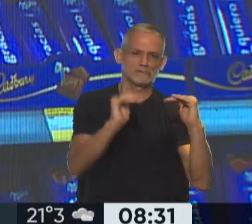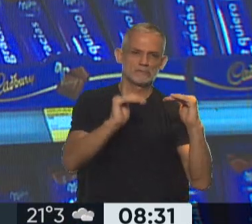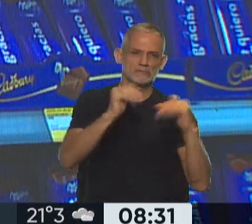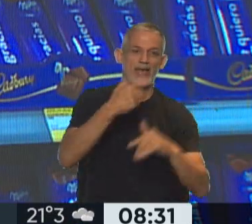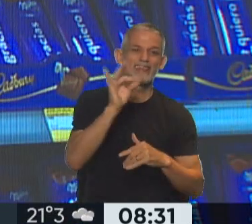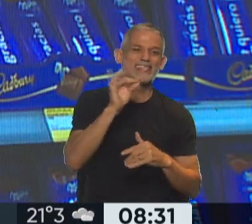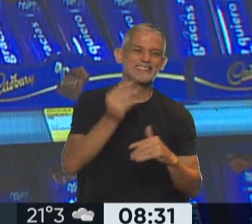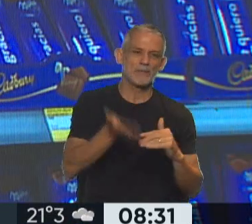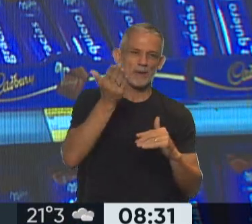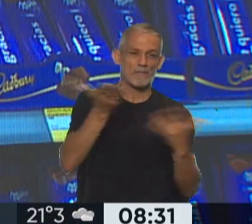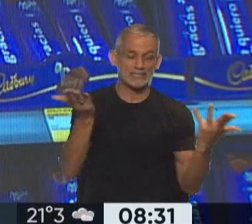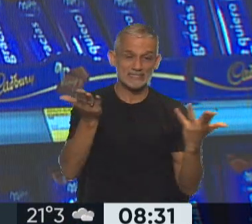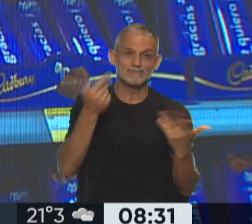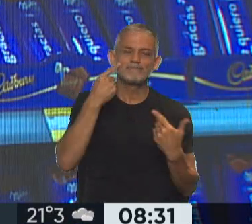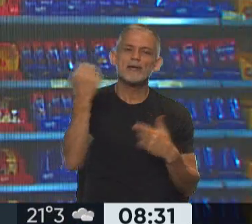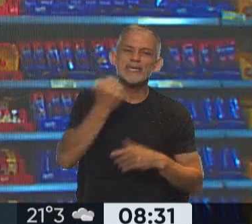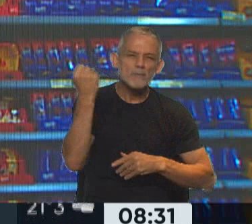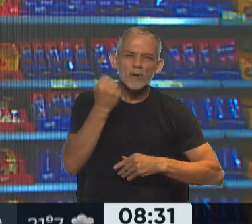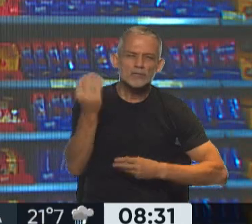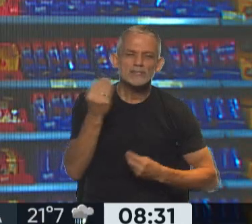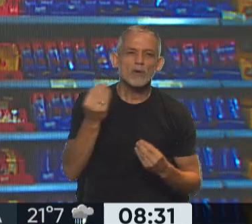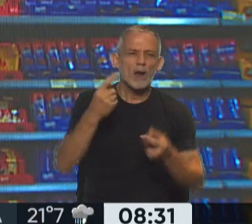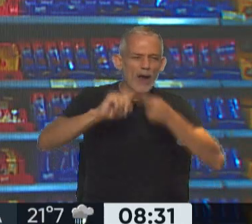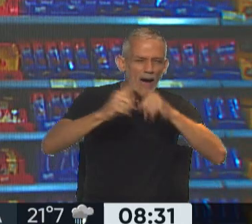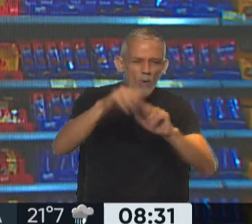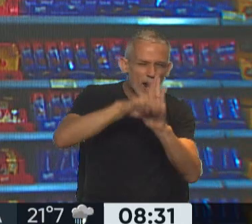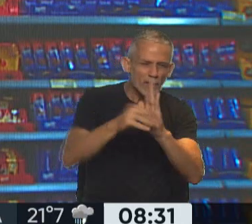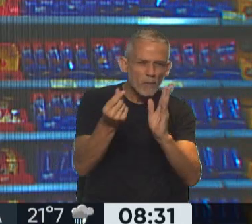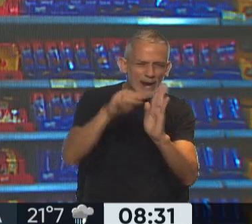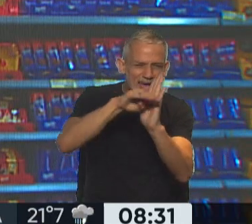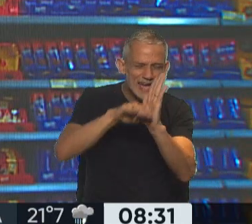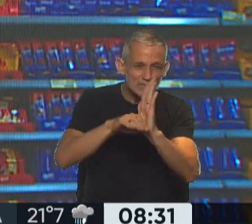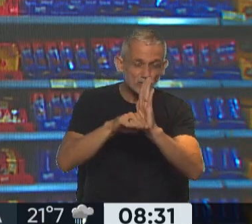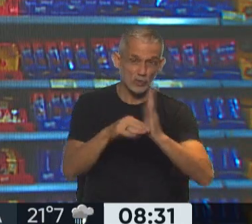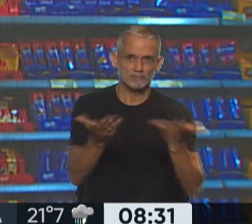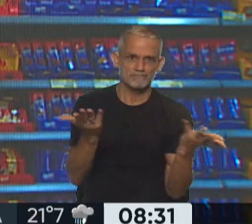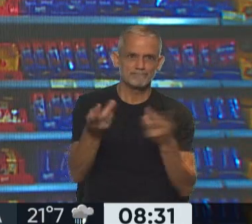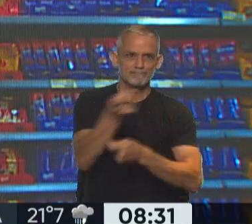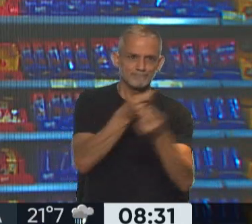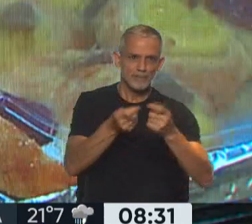y por eso la importancia de los acuerdos de precios, ya sea con los insumos